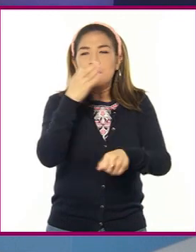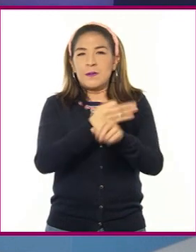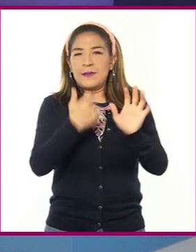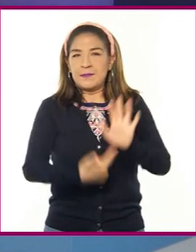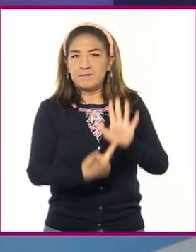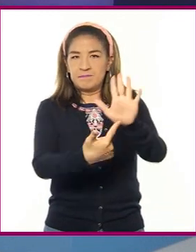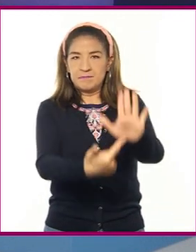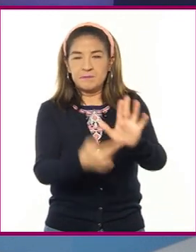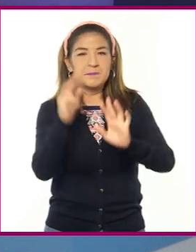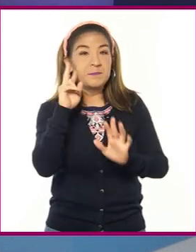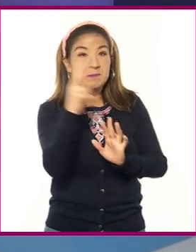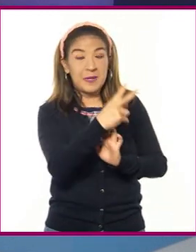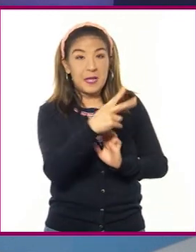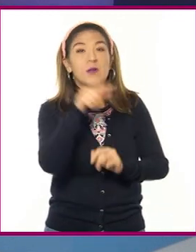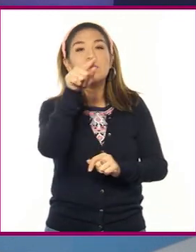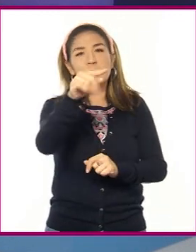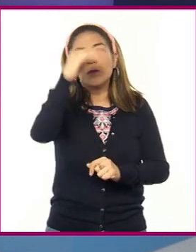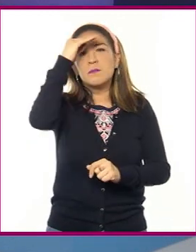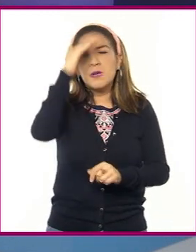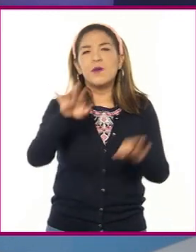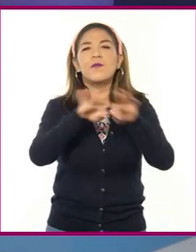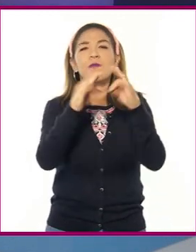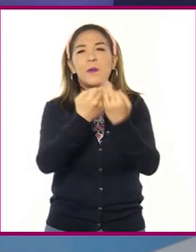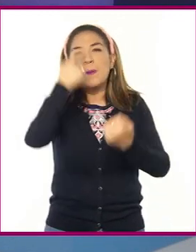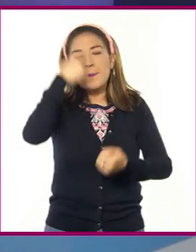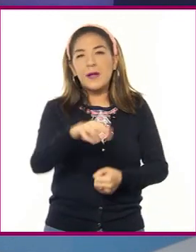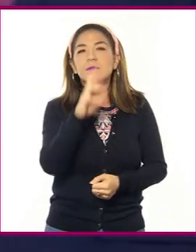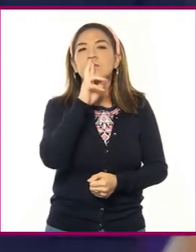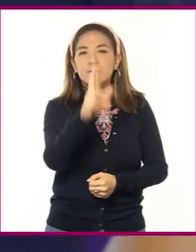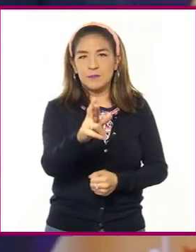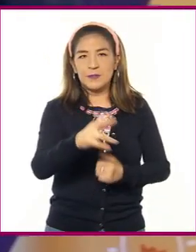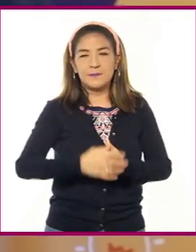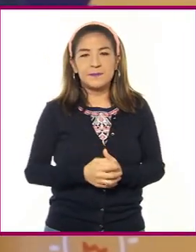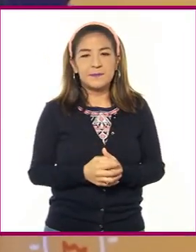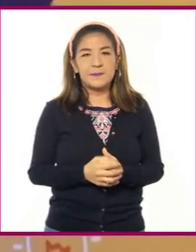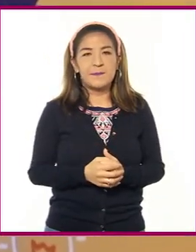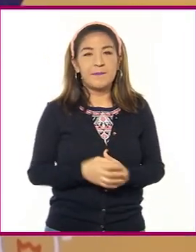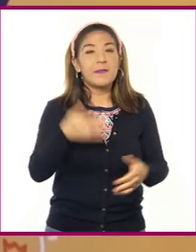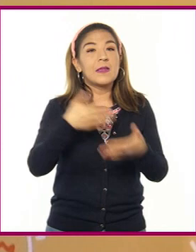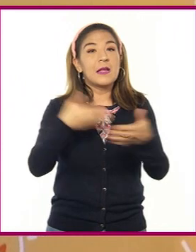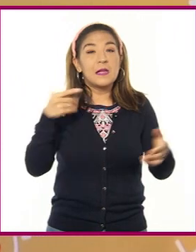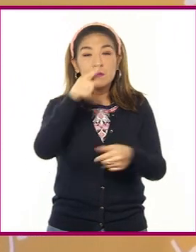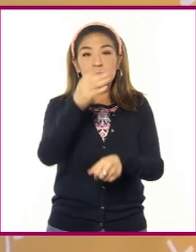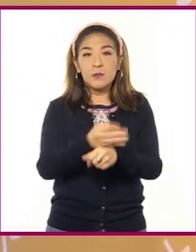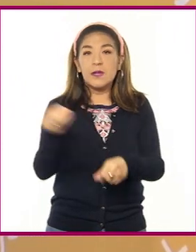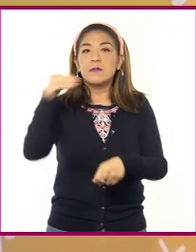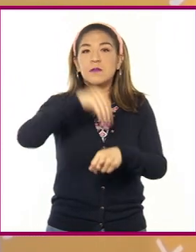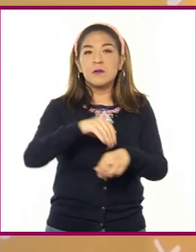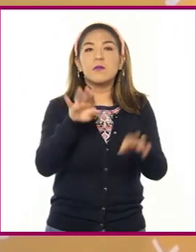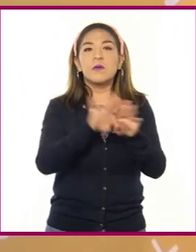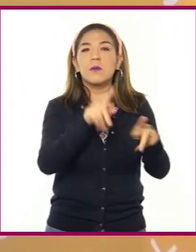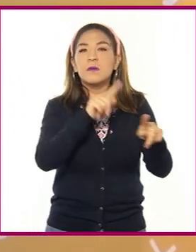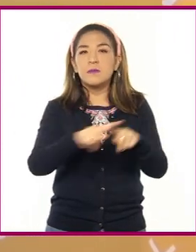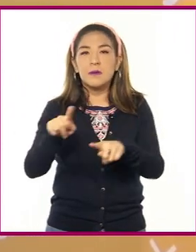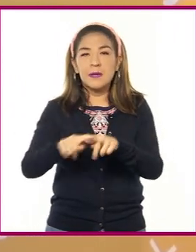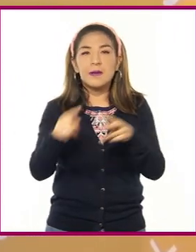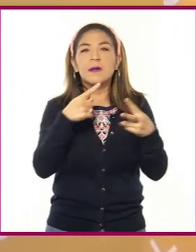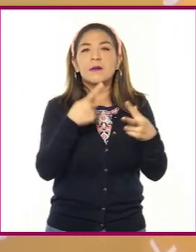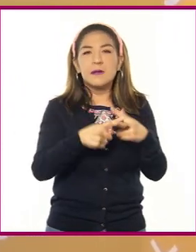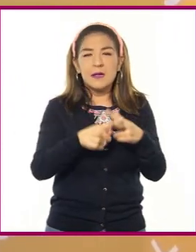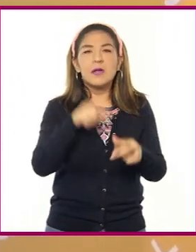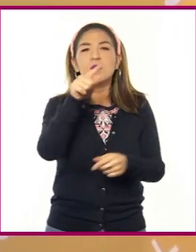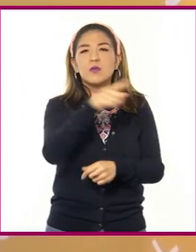presentarán y piensen una estrategia para resolverlos. Antes de aplicar un procedimiento, también es